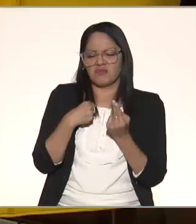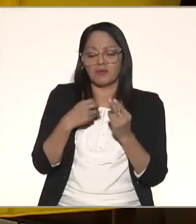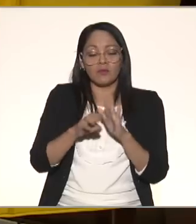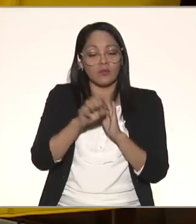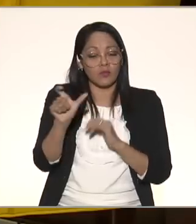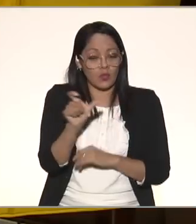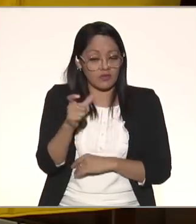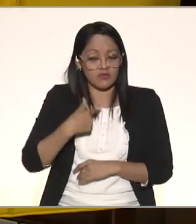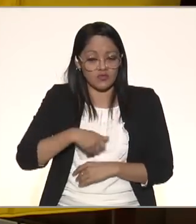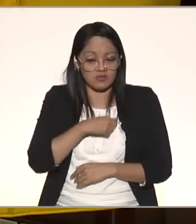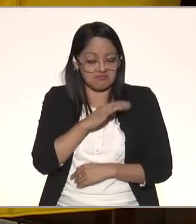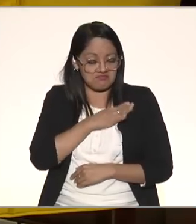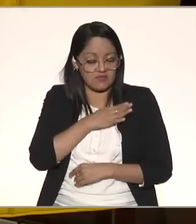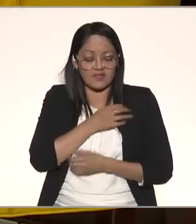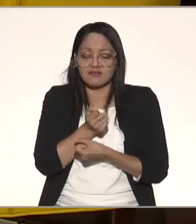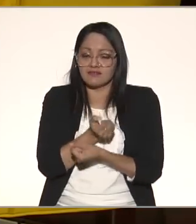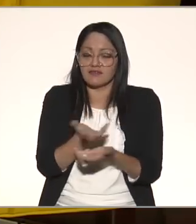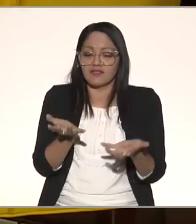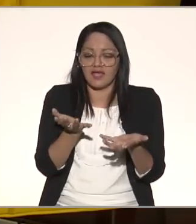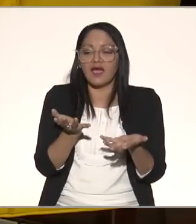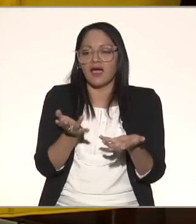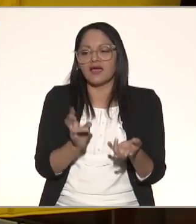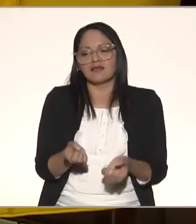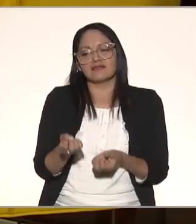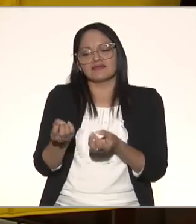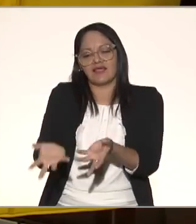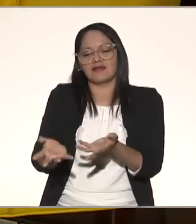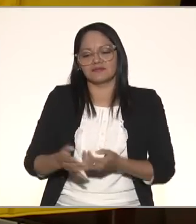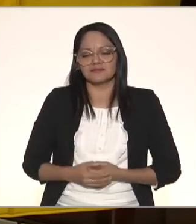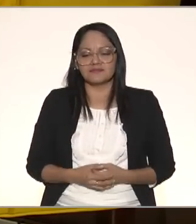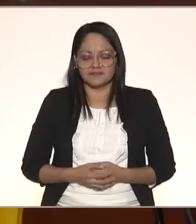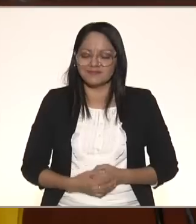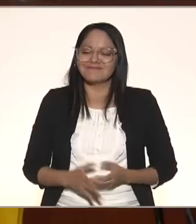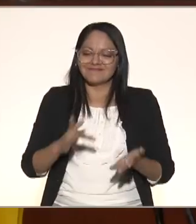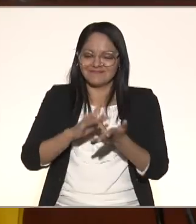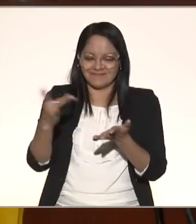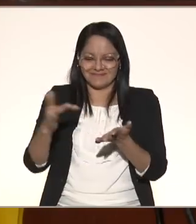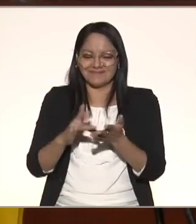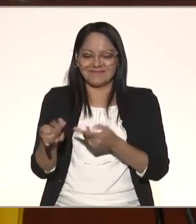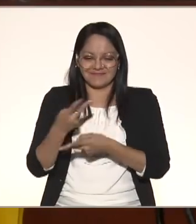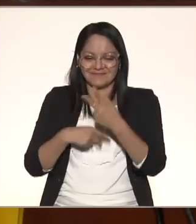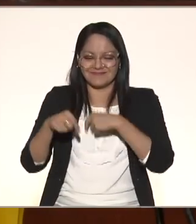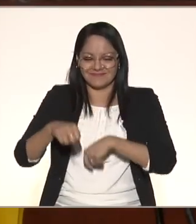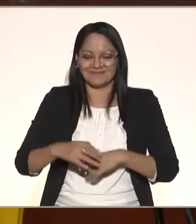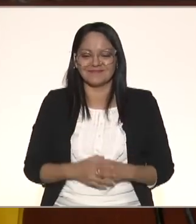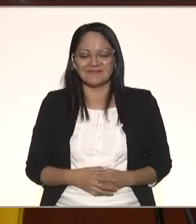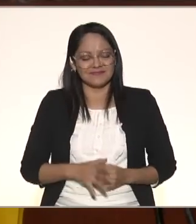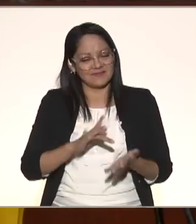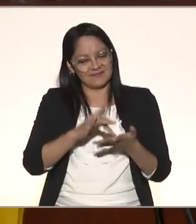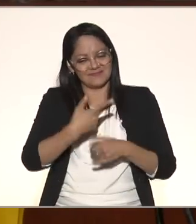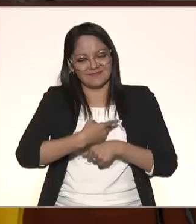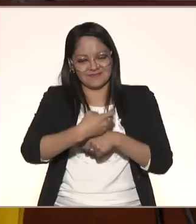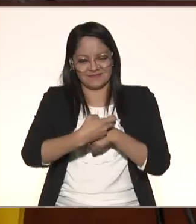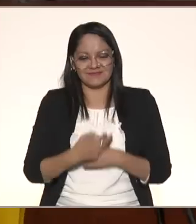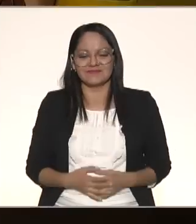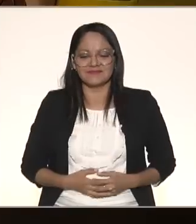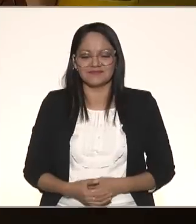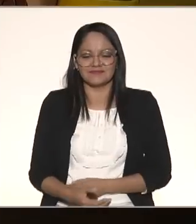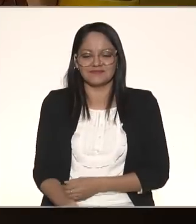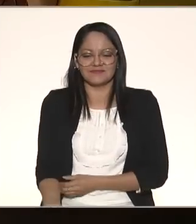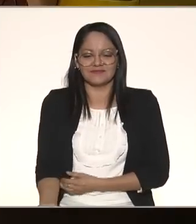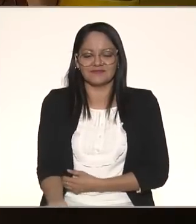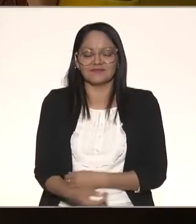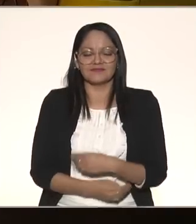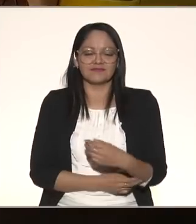somos damos lo que tenemos gracias gracias por venir Alejandro muchas gracias por la invitación gracias pues